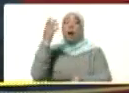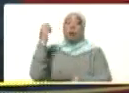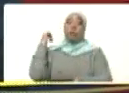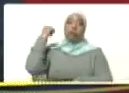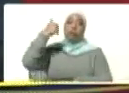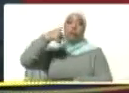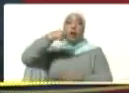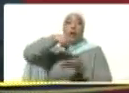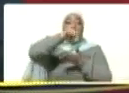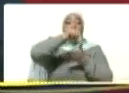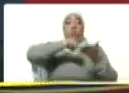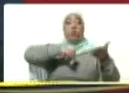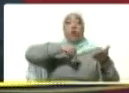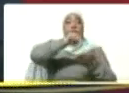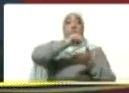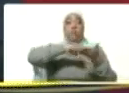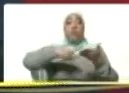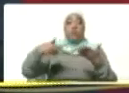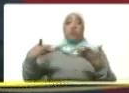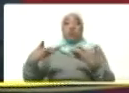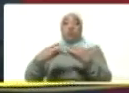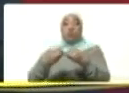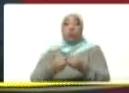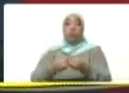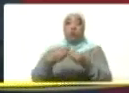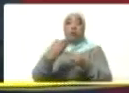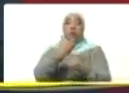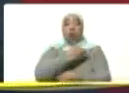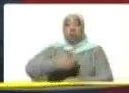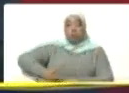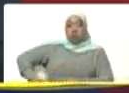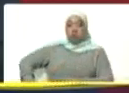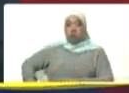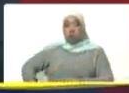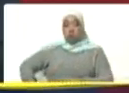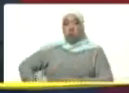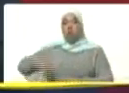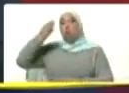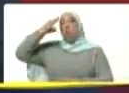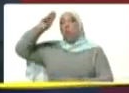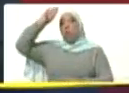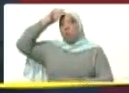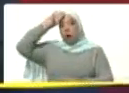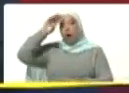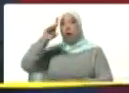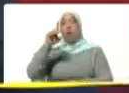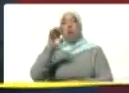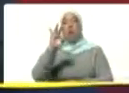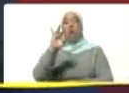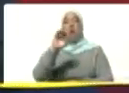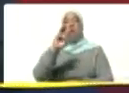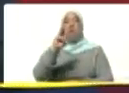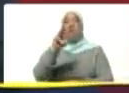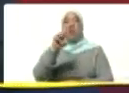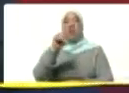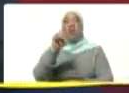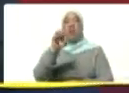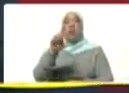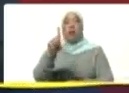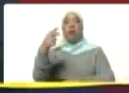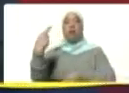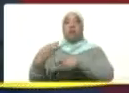la declaración conjunta entre el comandante en jefe, Fidel Castro Ruz, y el líder de la Revolución